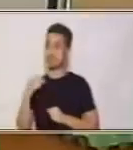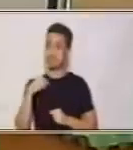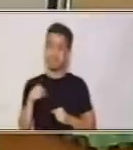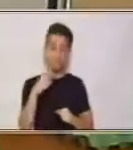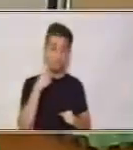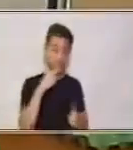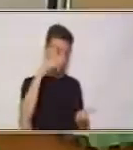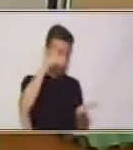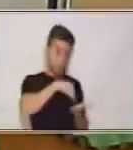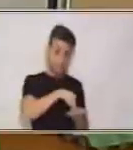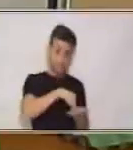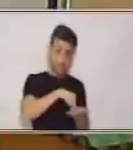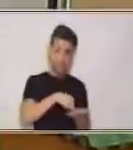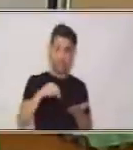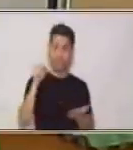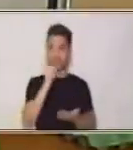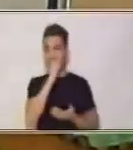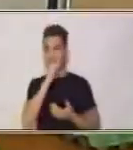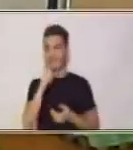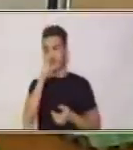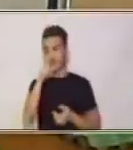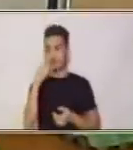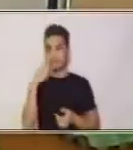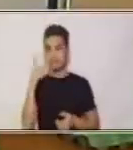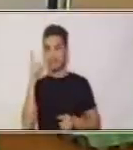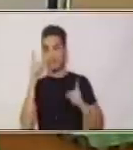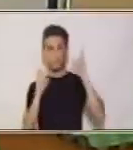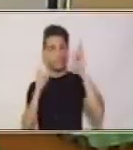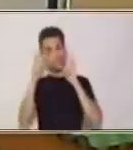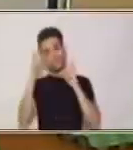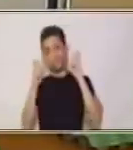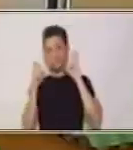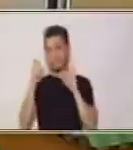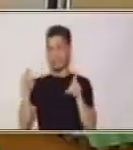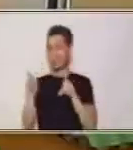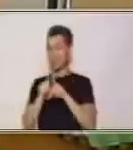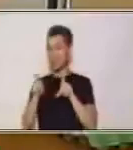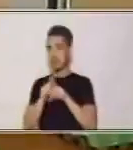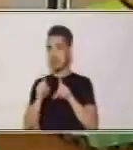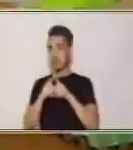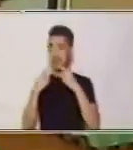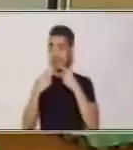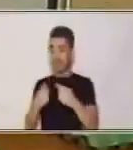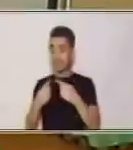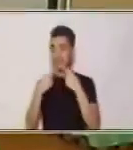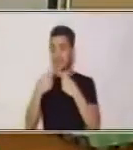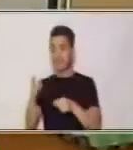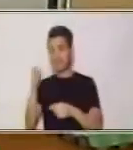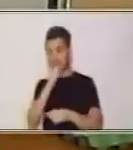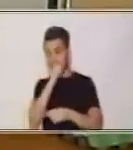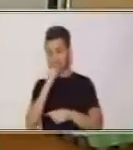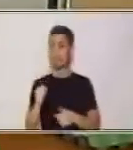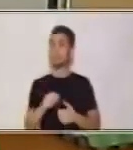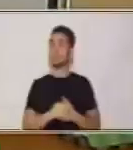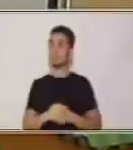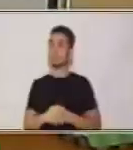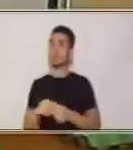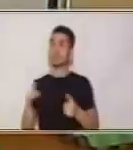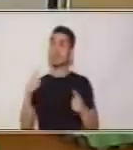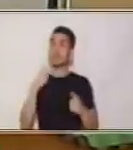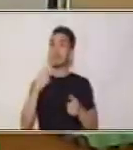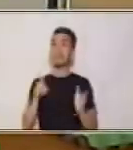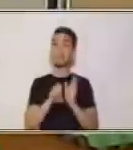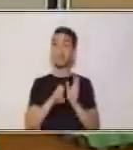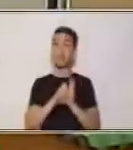a poner la canción y ustedes van a hacer las expresiones conforme nos vayan diciendo. ¿De acuerdo? Si nos dicen alegría,